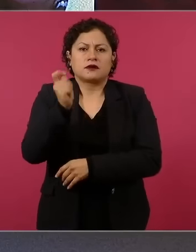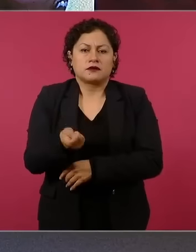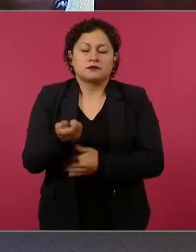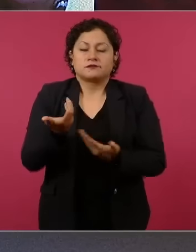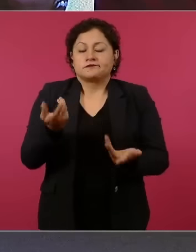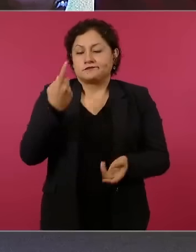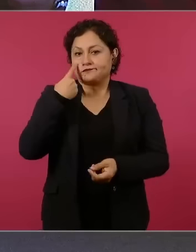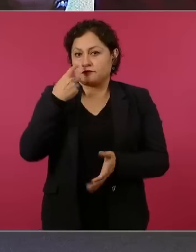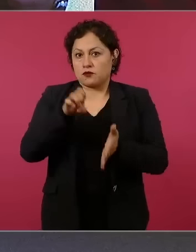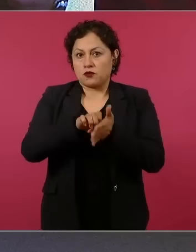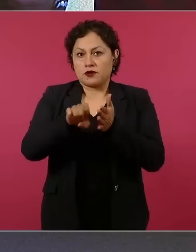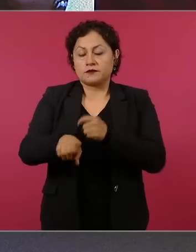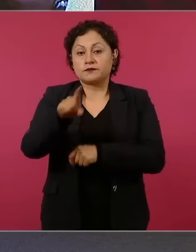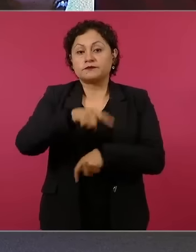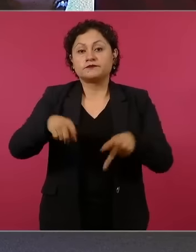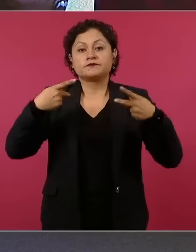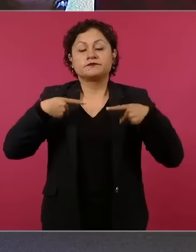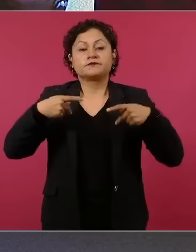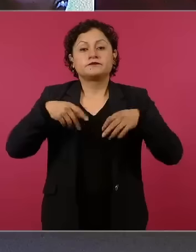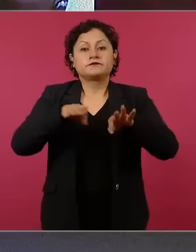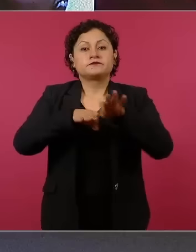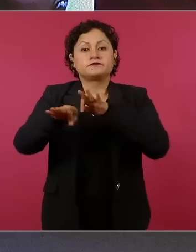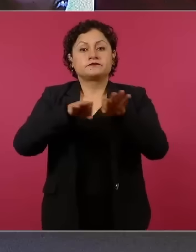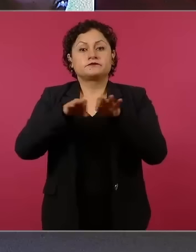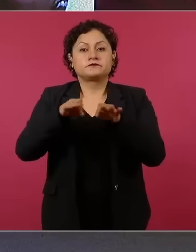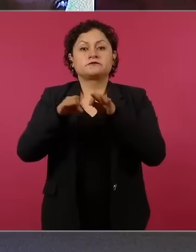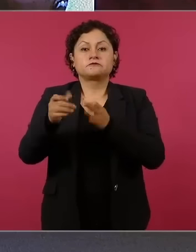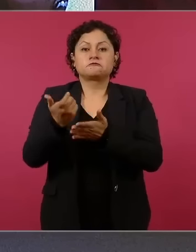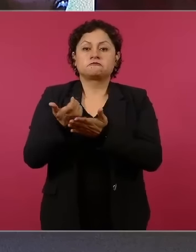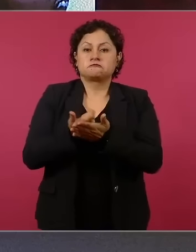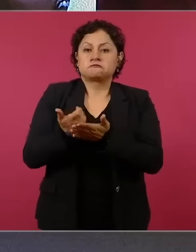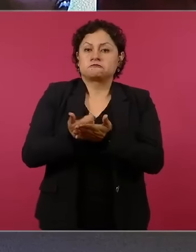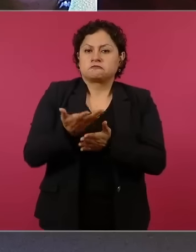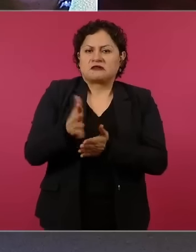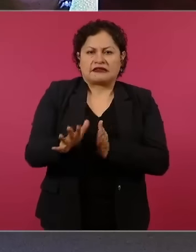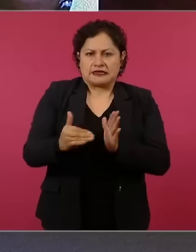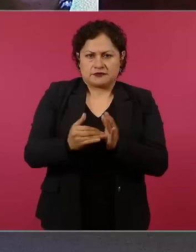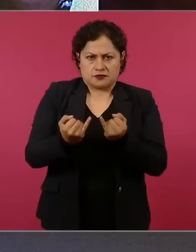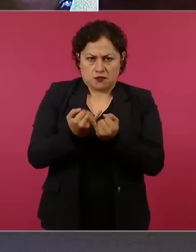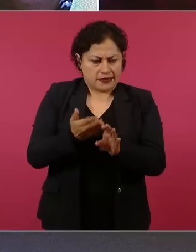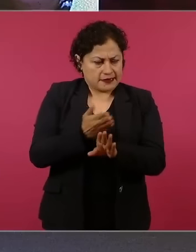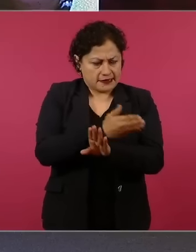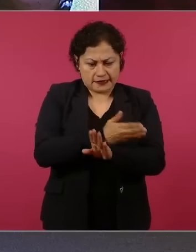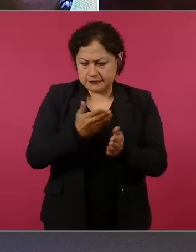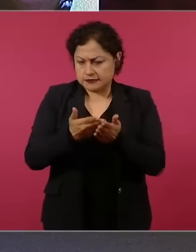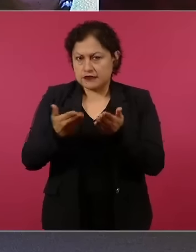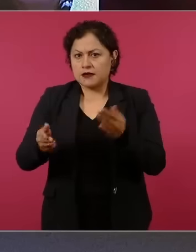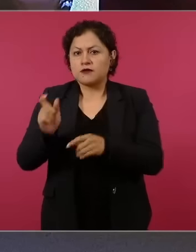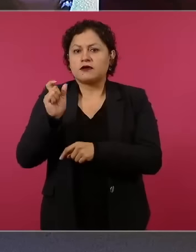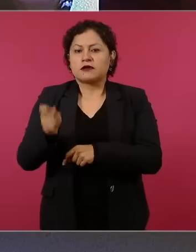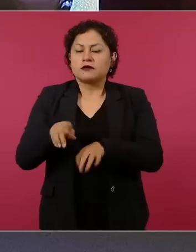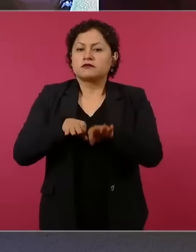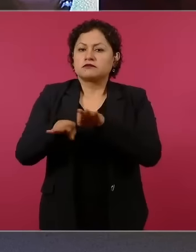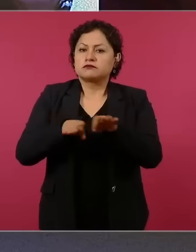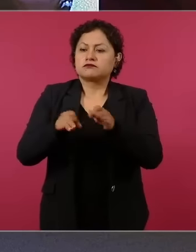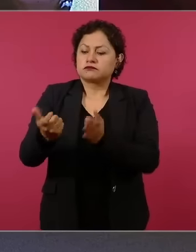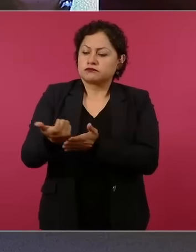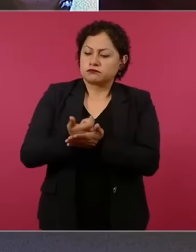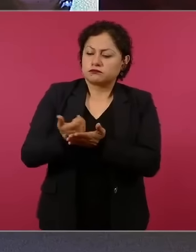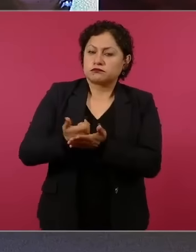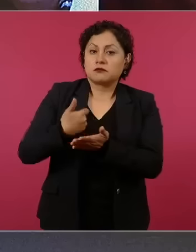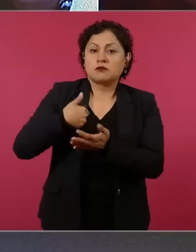trabajador, una trabajadora que ganaba 10,000 pesos, en el mismo ejemplo, en lugar de recibir 10,000 de